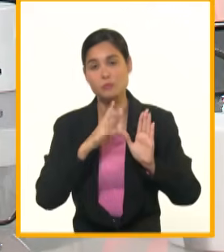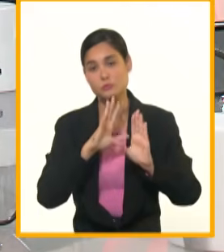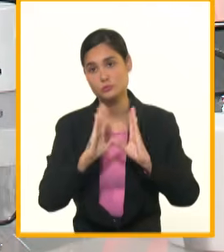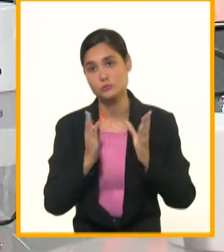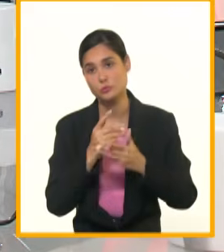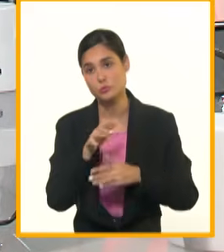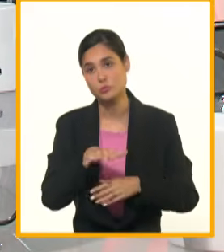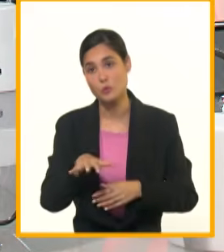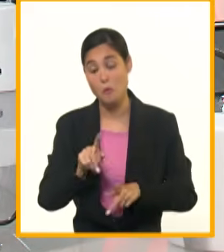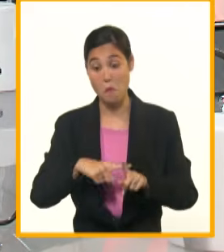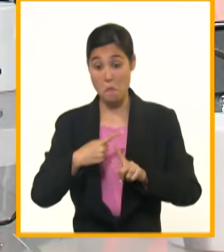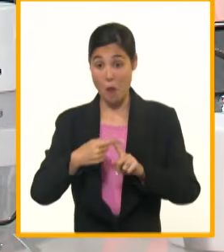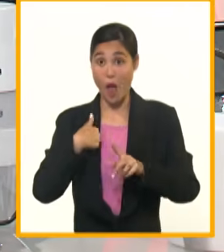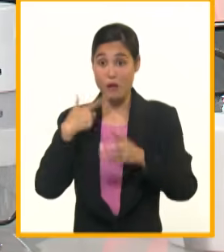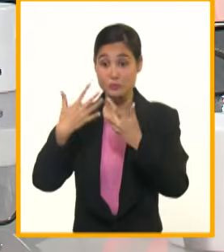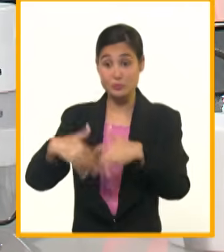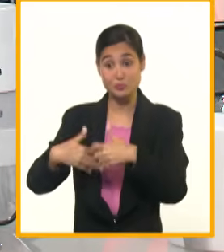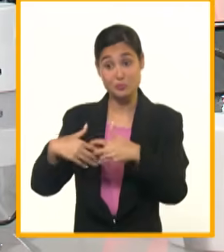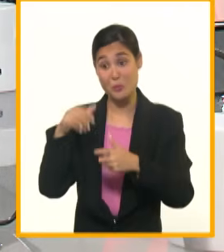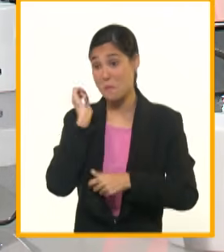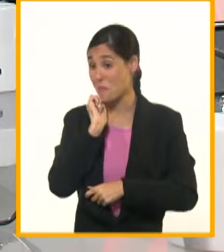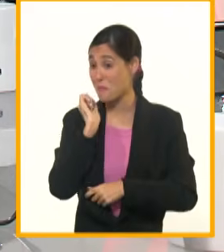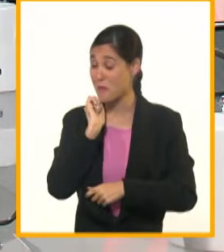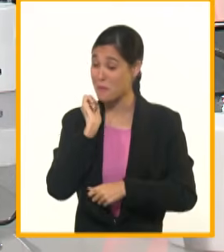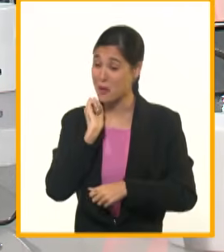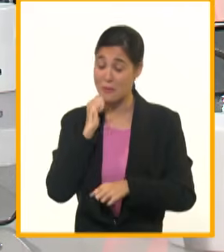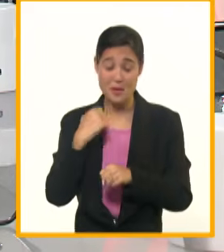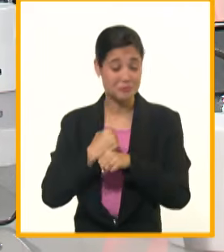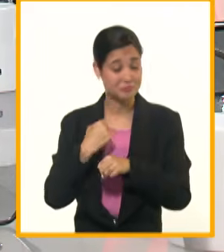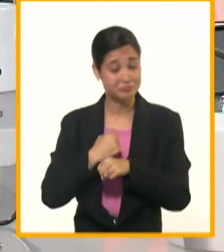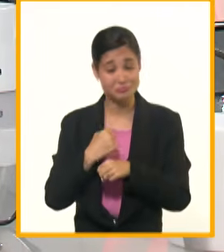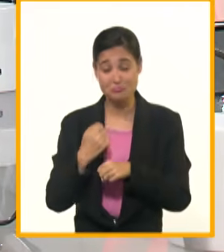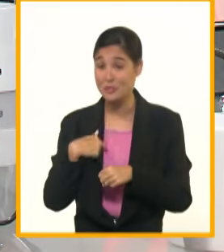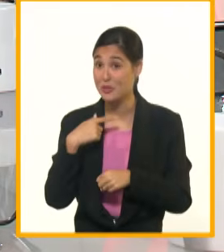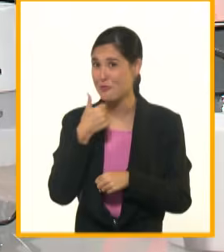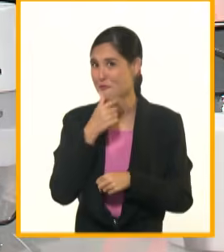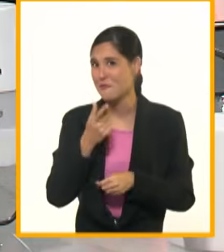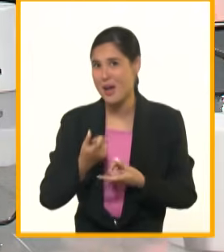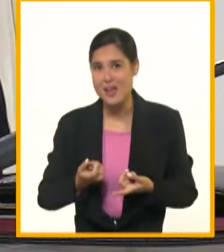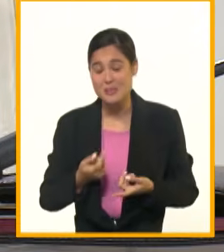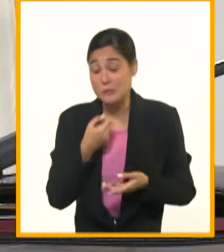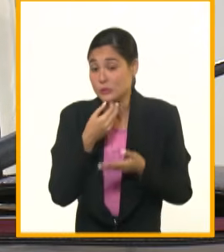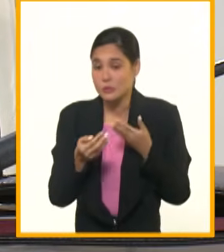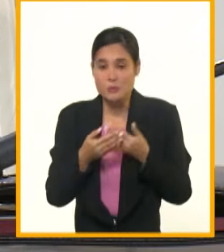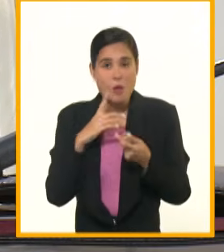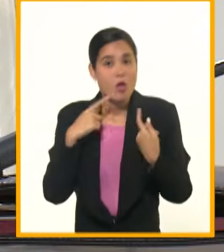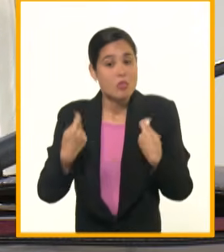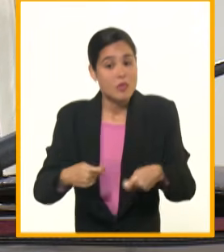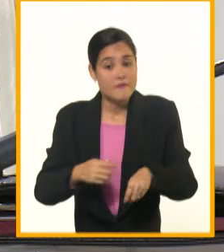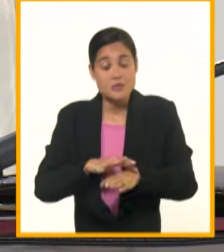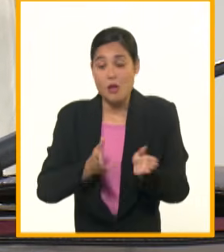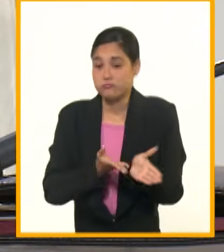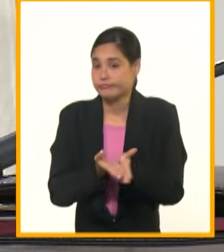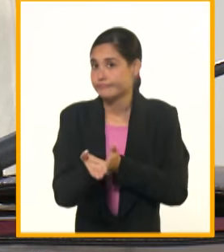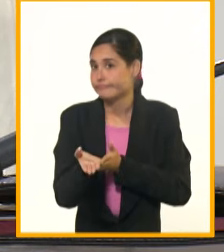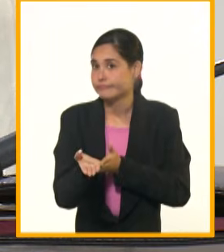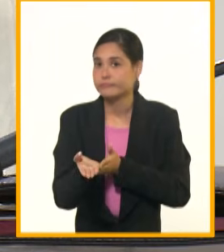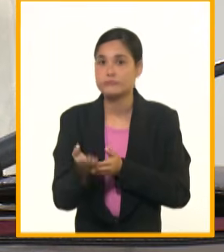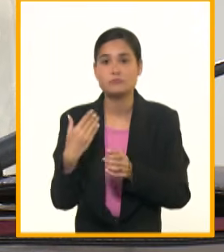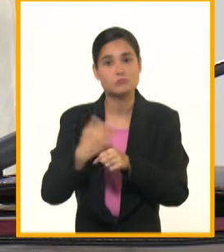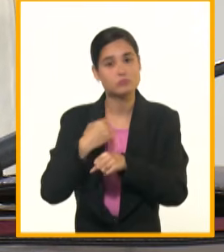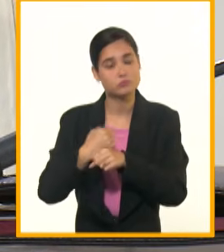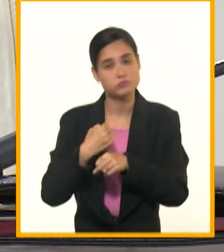producir más en medio de estas circunstancias no es tarea fácil, pero sin dudas hay reservas que hay que seguir